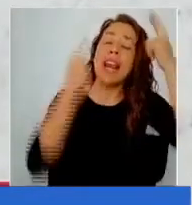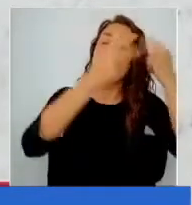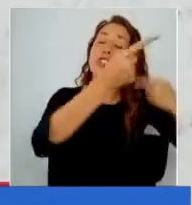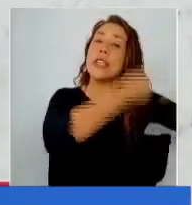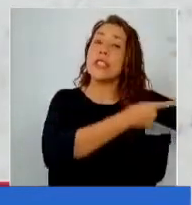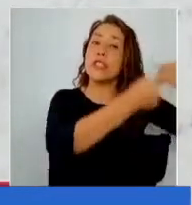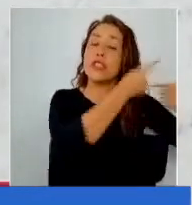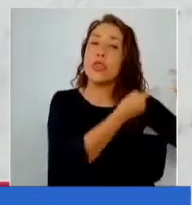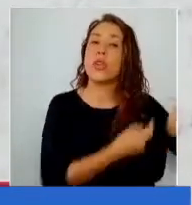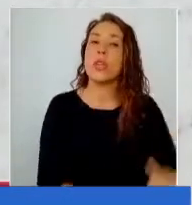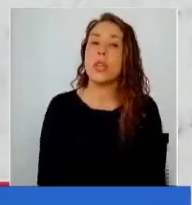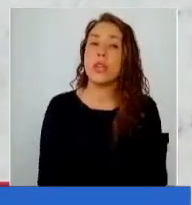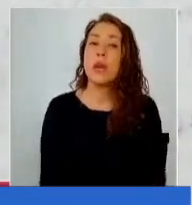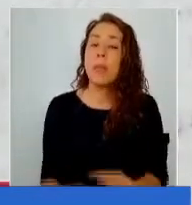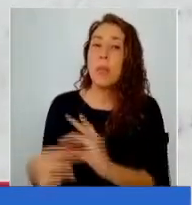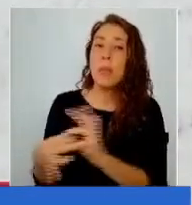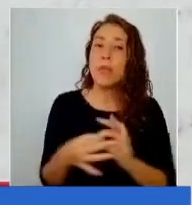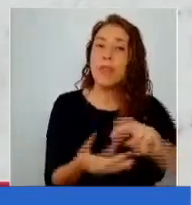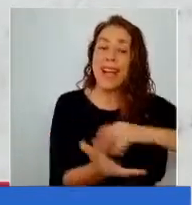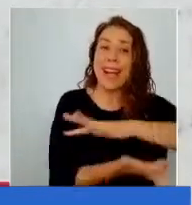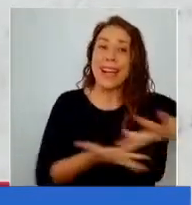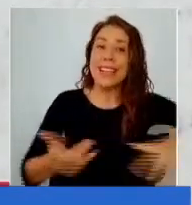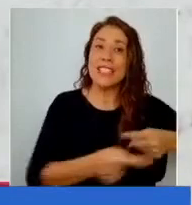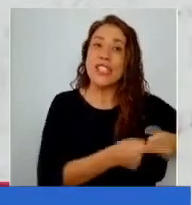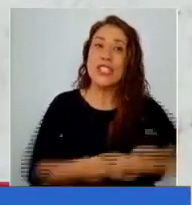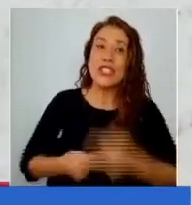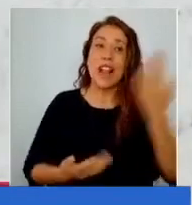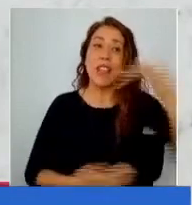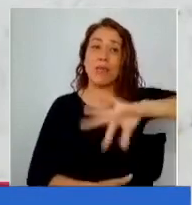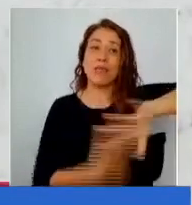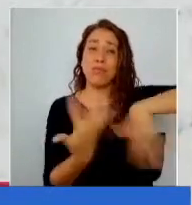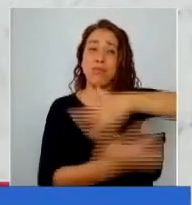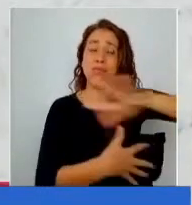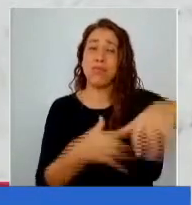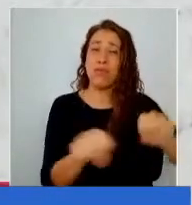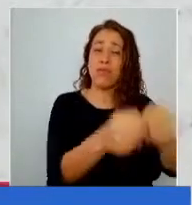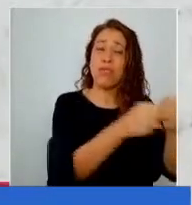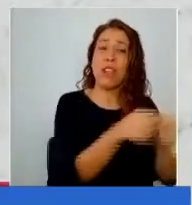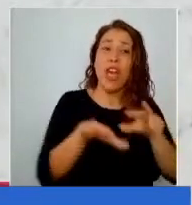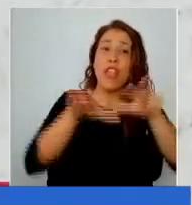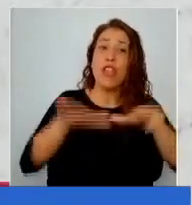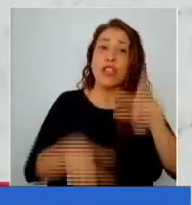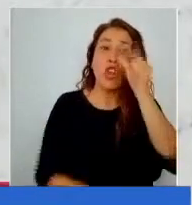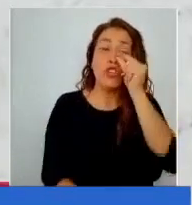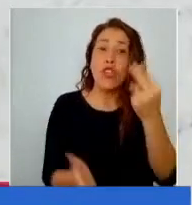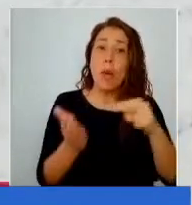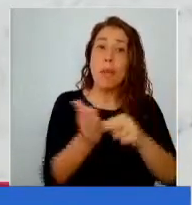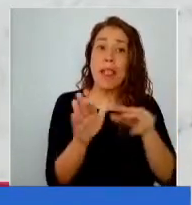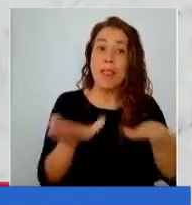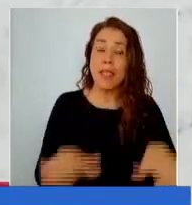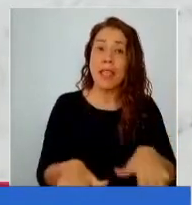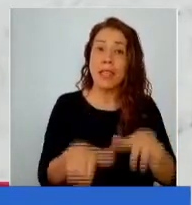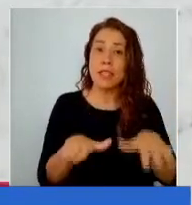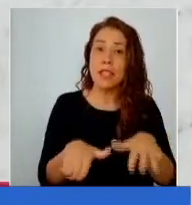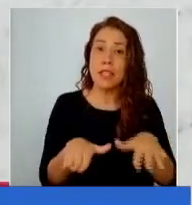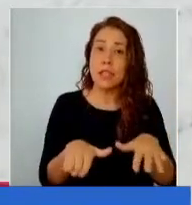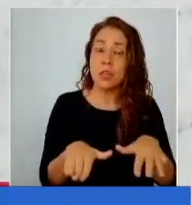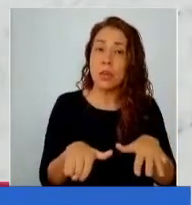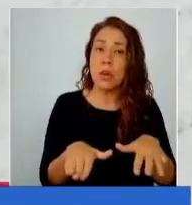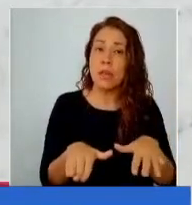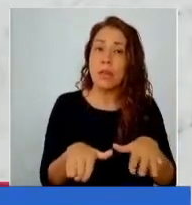a raíz del estallido social y de violencia definición dieciocho de octubre del 2019 y cuyas causas